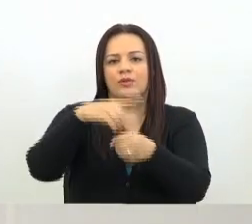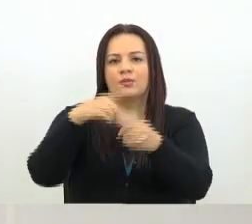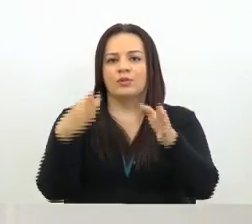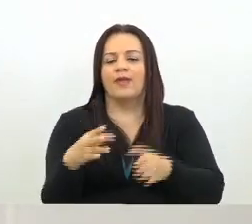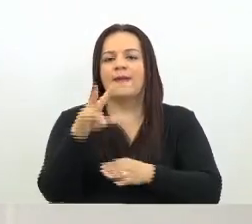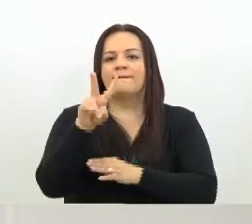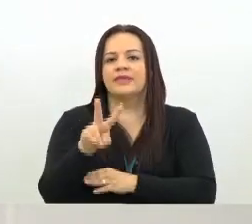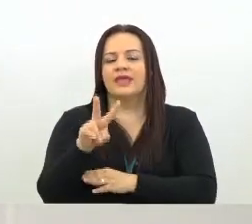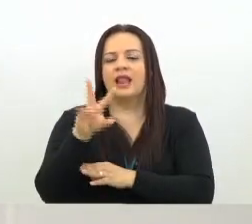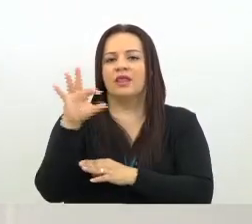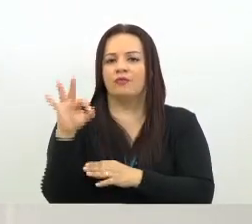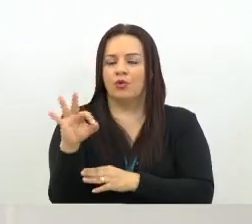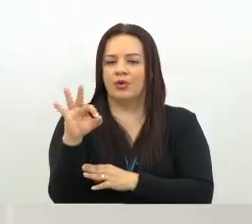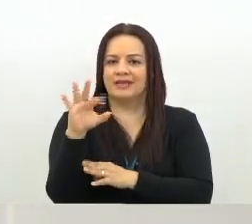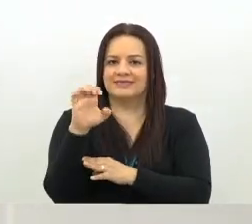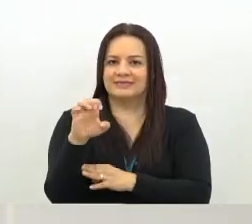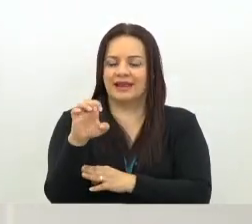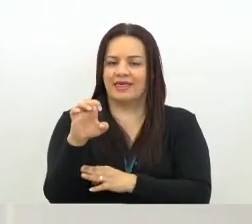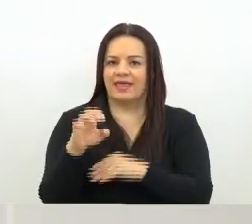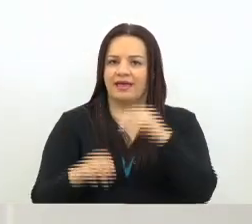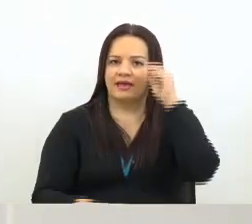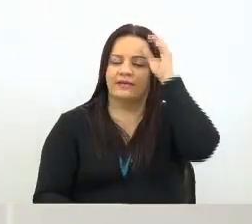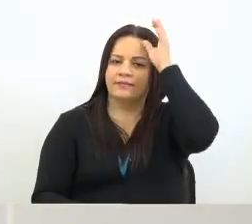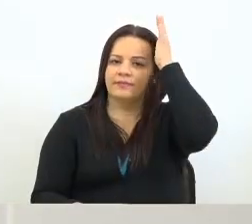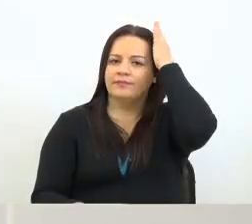Flores Estrada